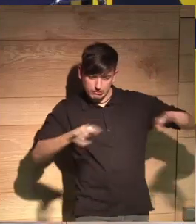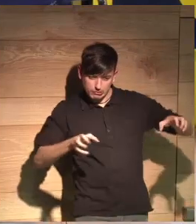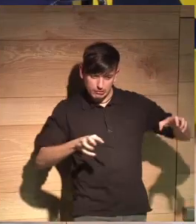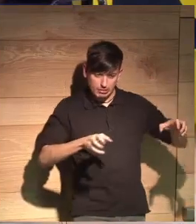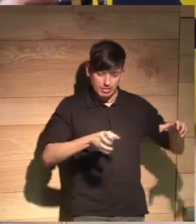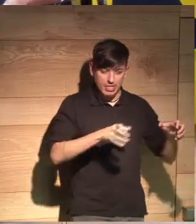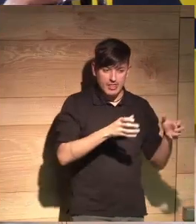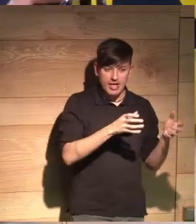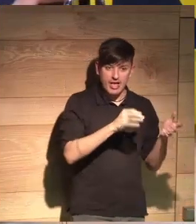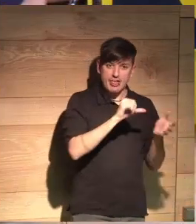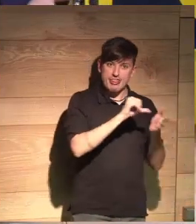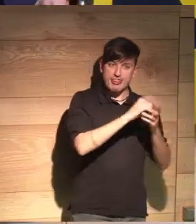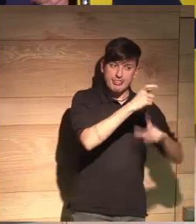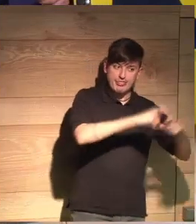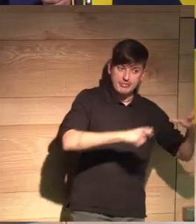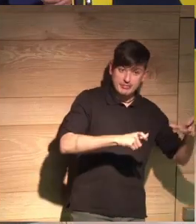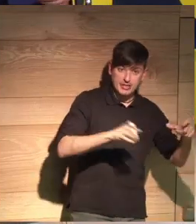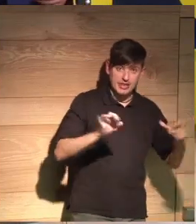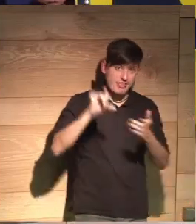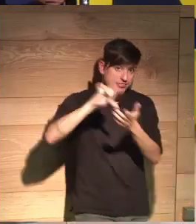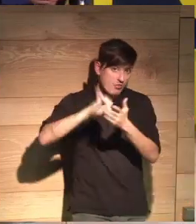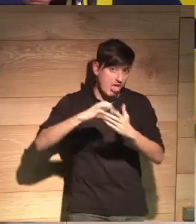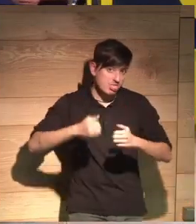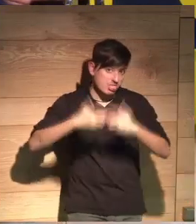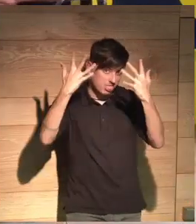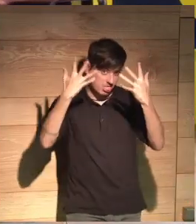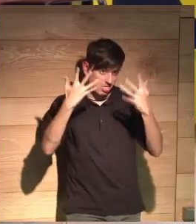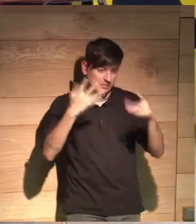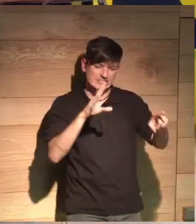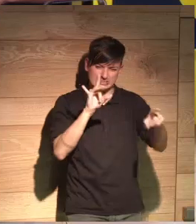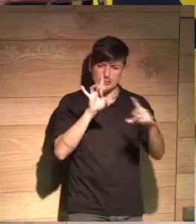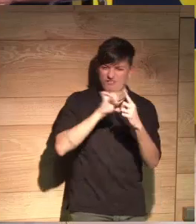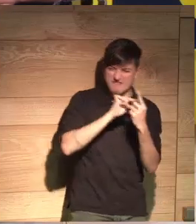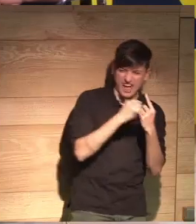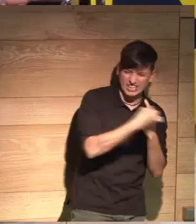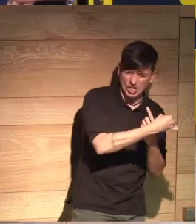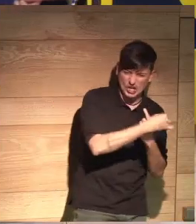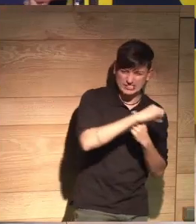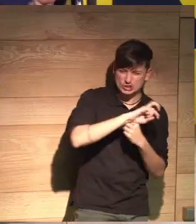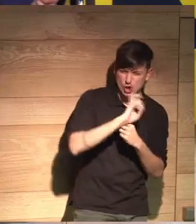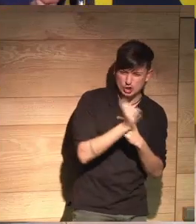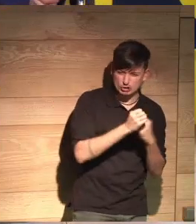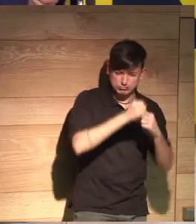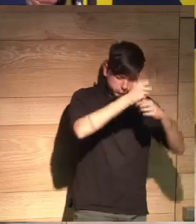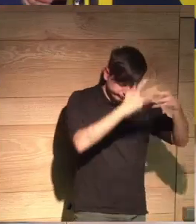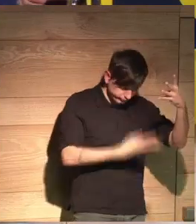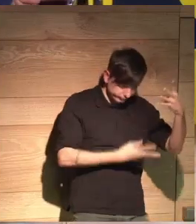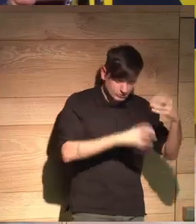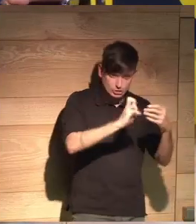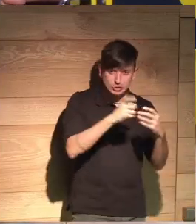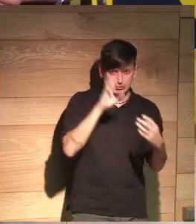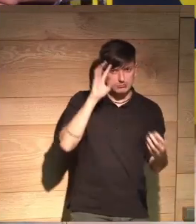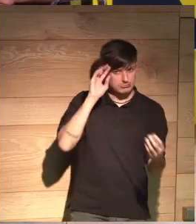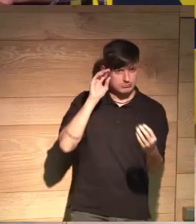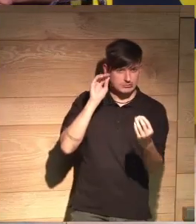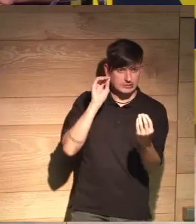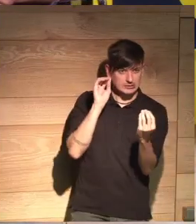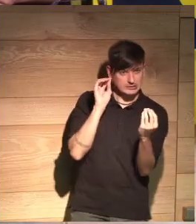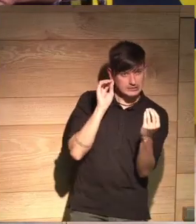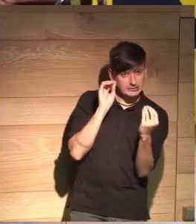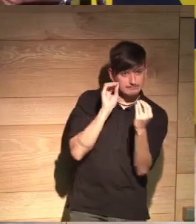y la urss sí pero lo que pasa es que hay otros actores que la manera muy escuchando hace yo estoy completamente de acuerdo con